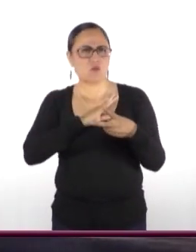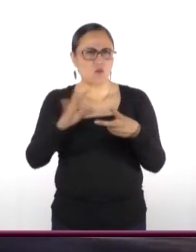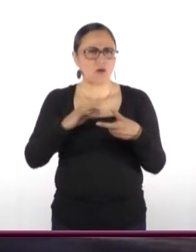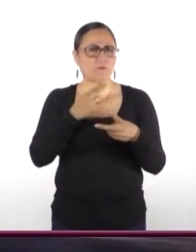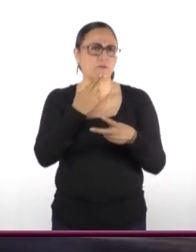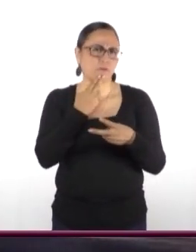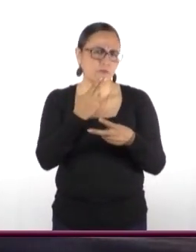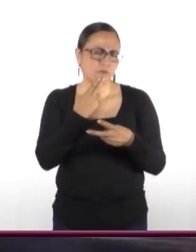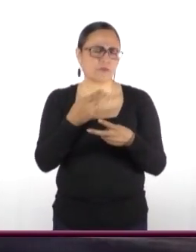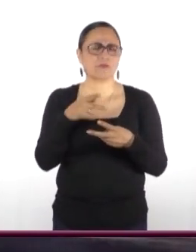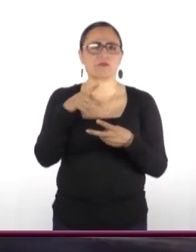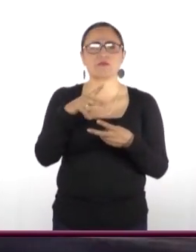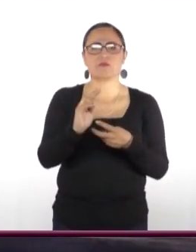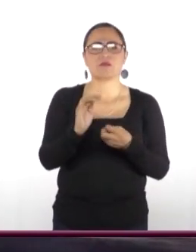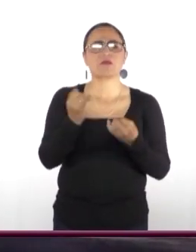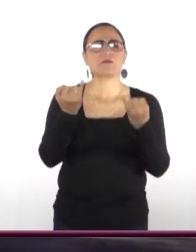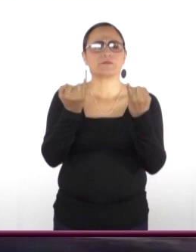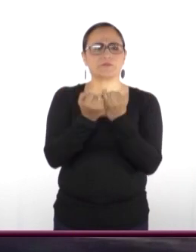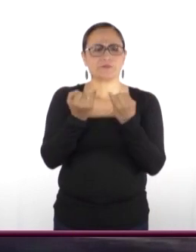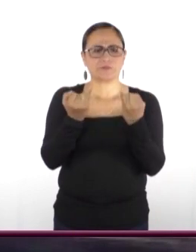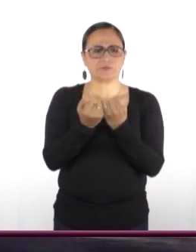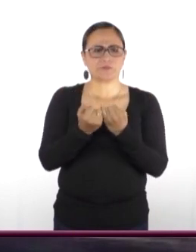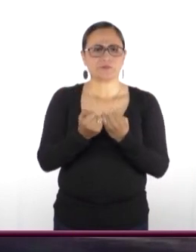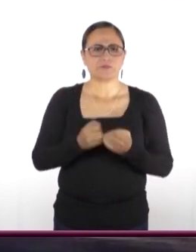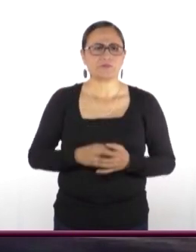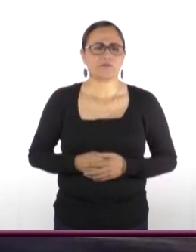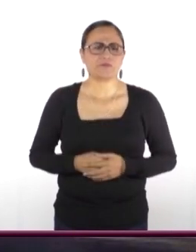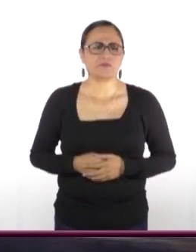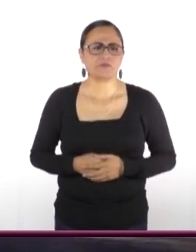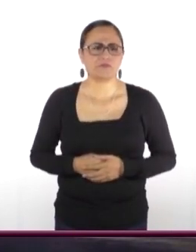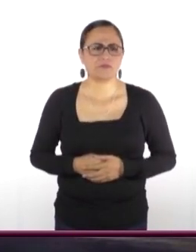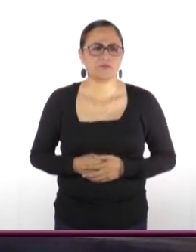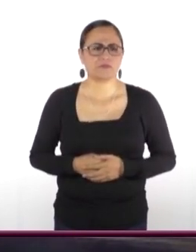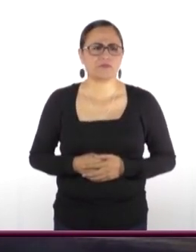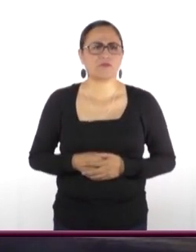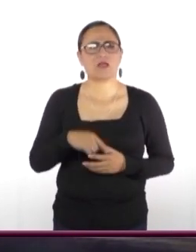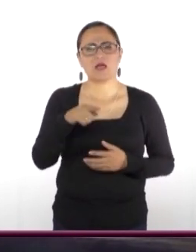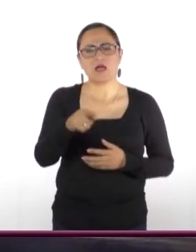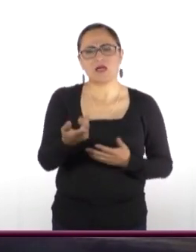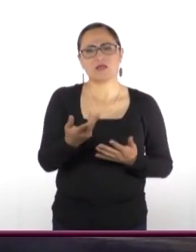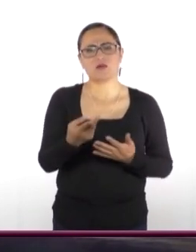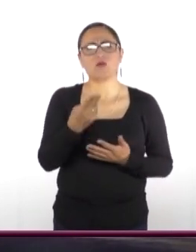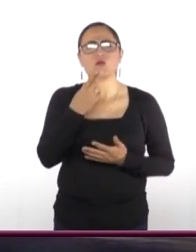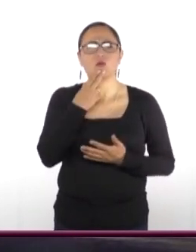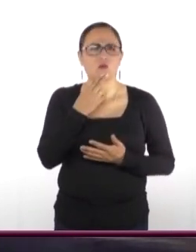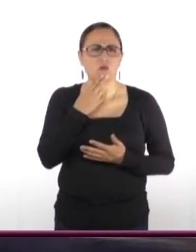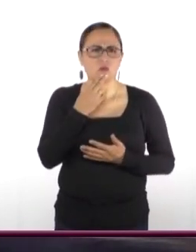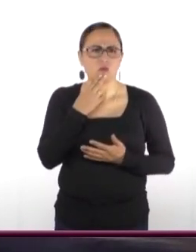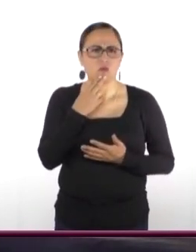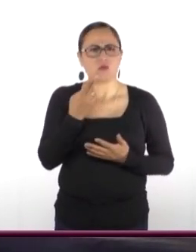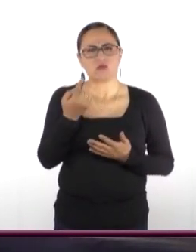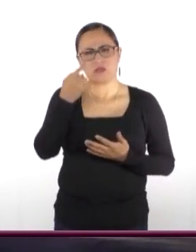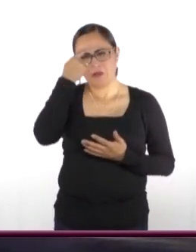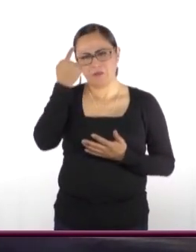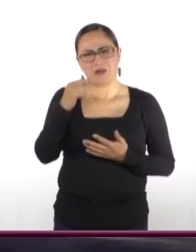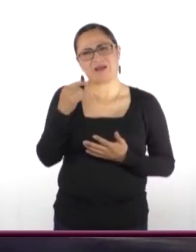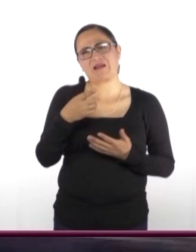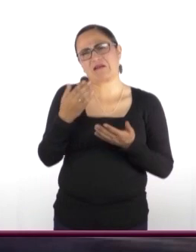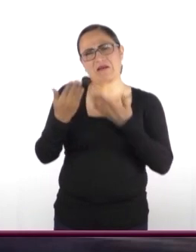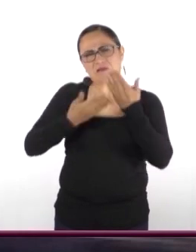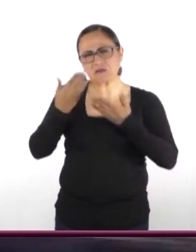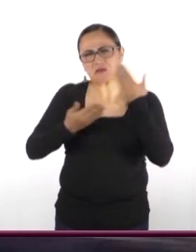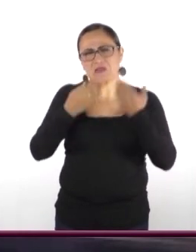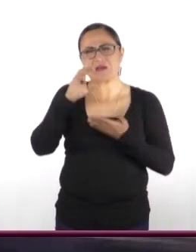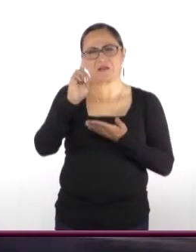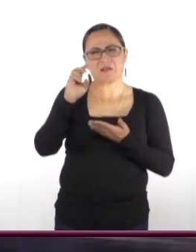misma topología, pero en particular ha resultado tener aplicaciones en